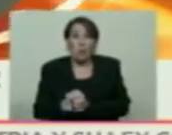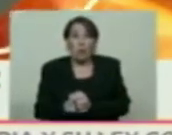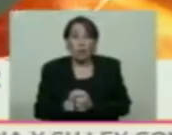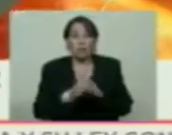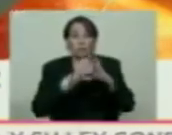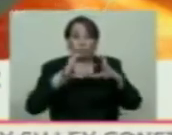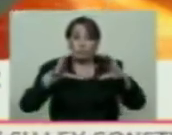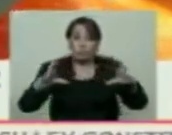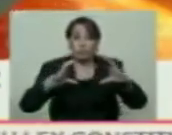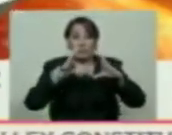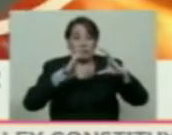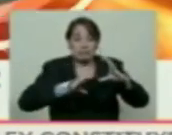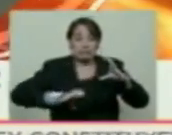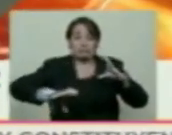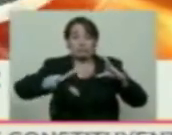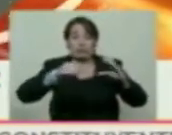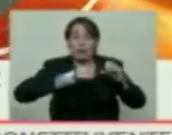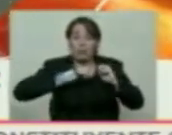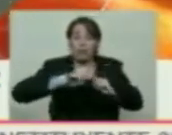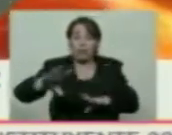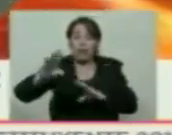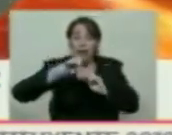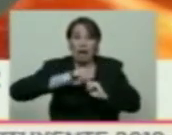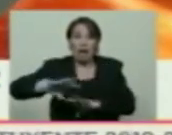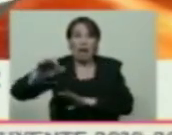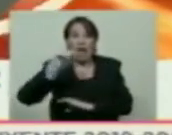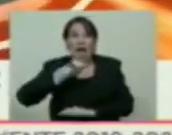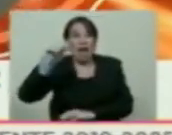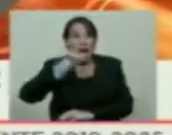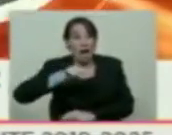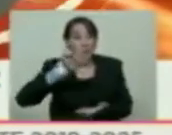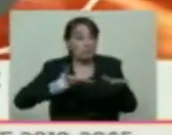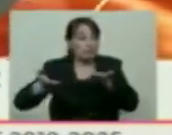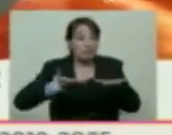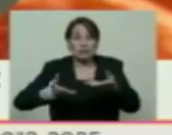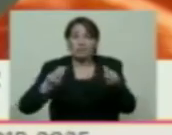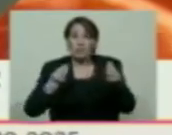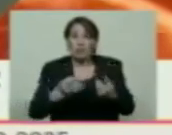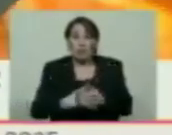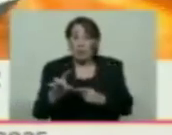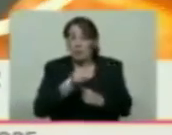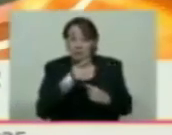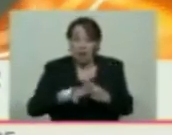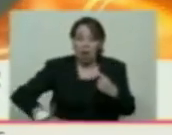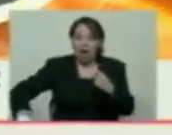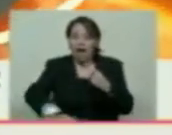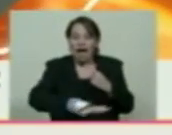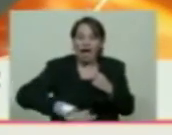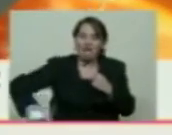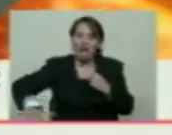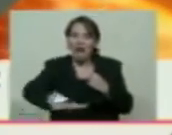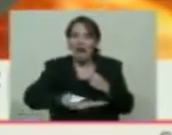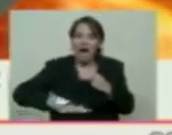tuberías que nos permite ir saturando de manera de poder reflejar el servicio primero en los sectores bajos, en las partes bajas